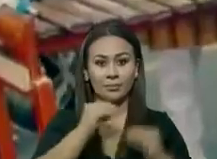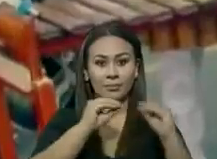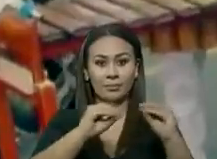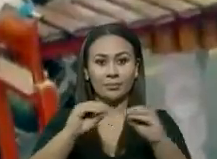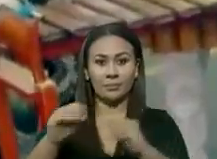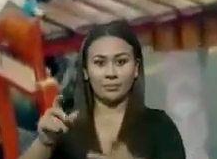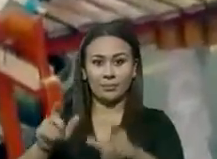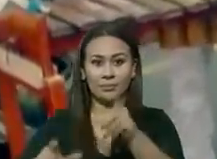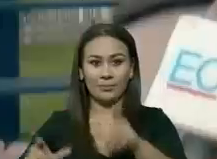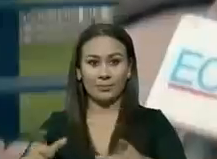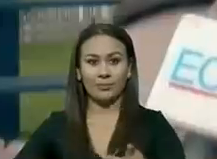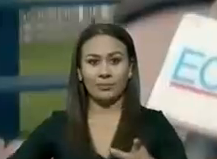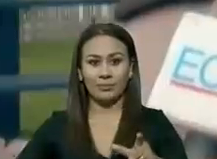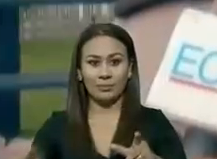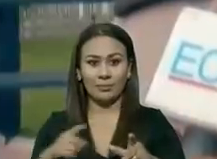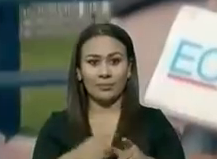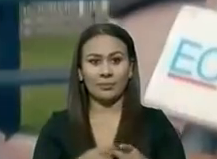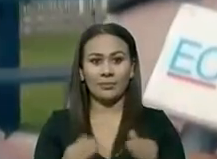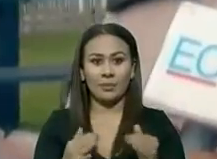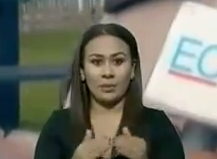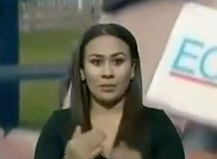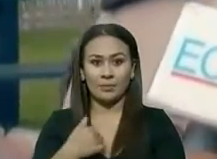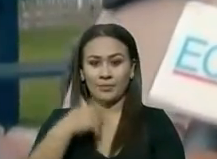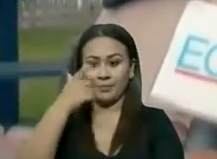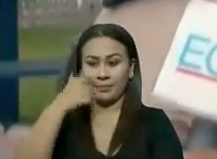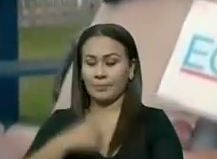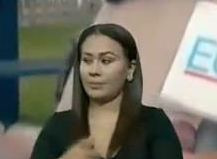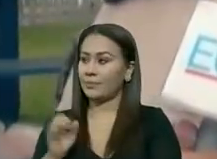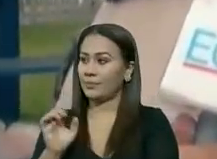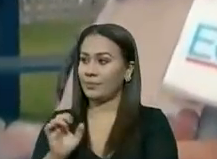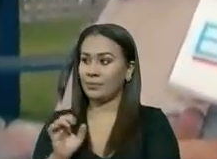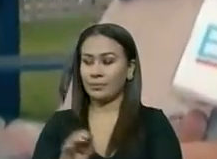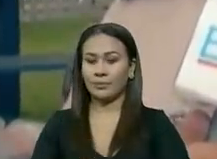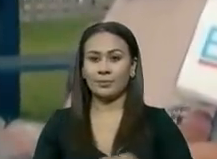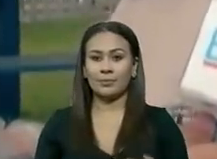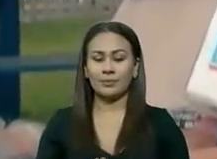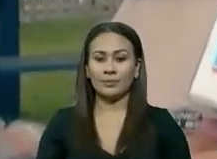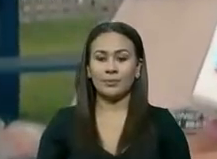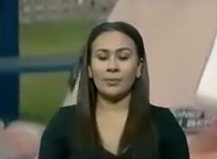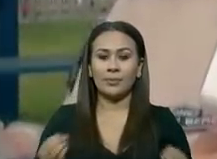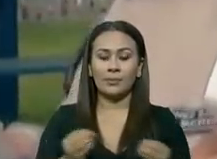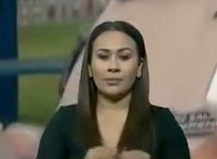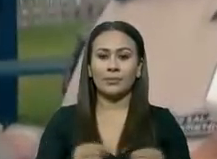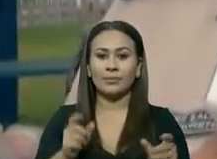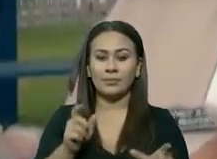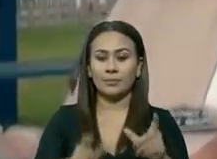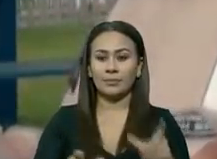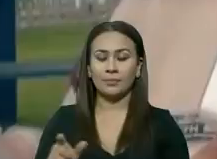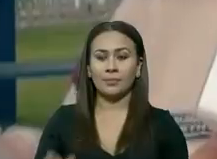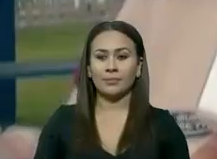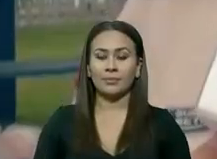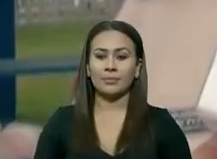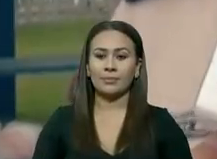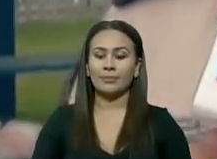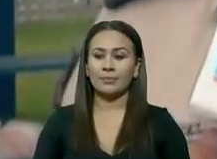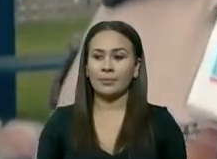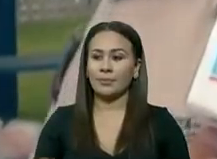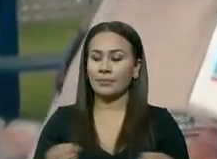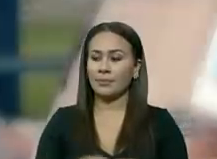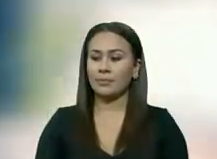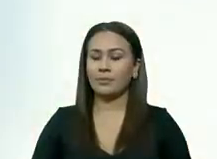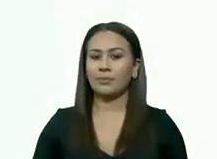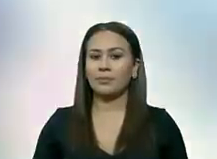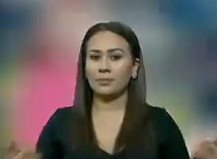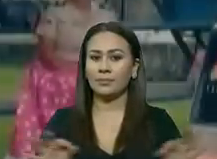sabemos como ecuatorianos a nivel nacional con las demás personas, porque sin el apoyo de nuestro jefe esto sería prácticamente imposible para